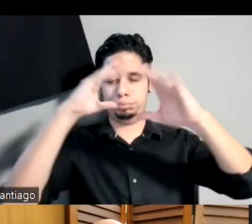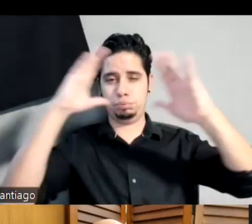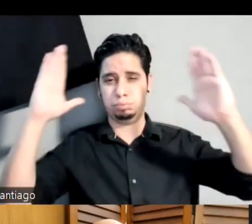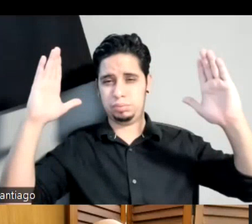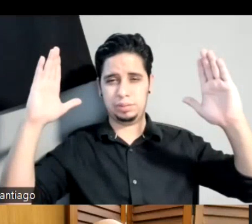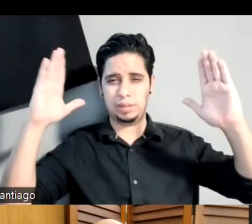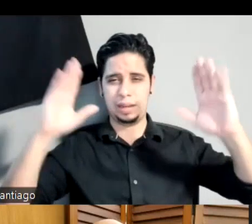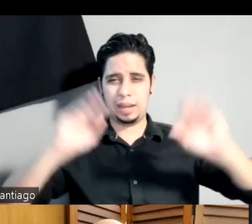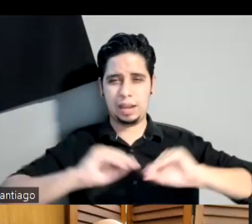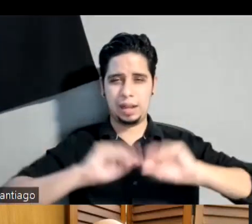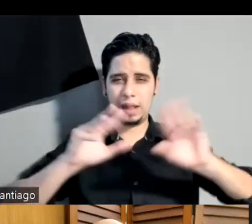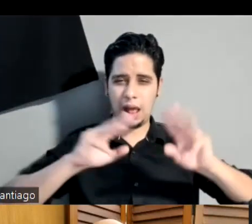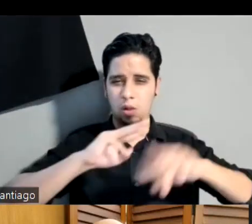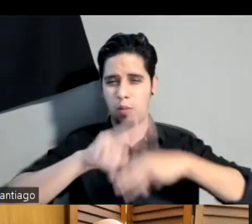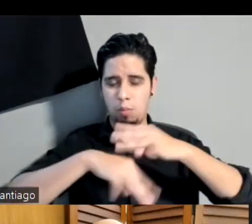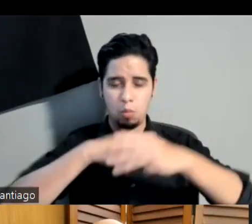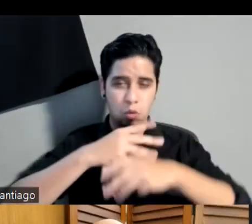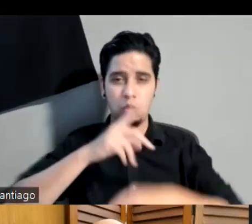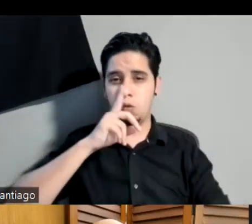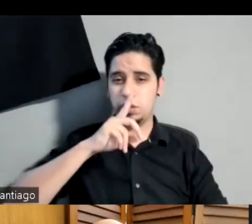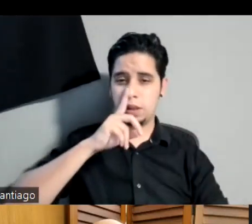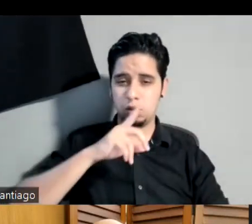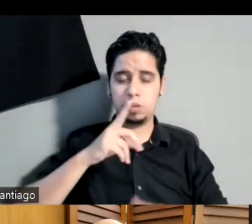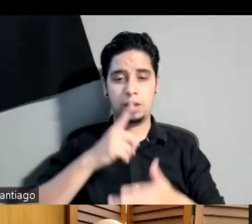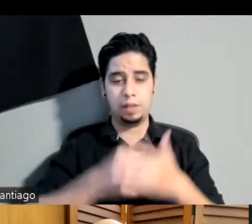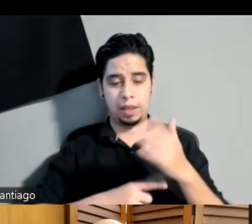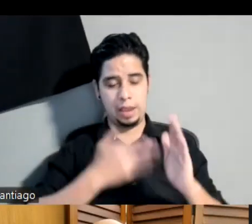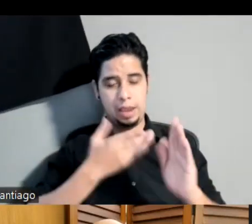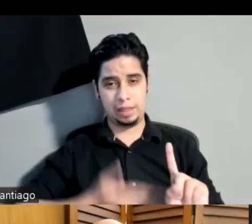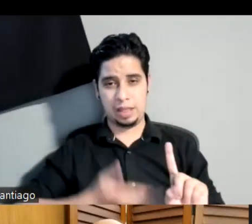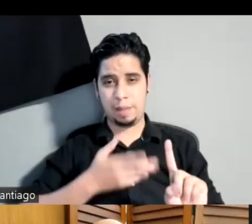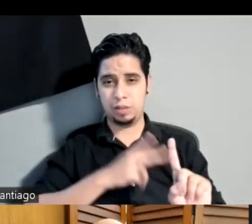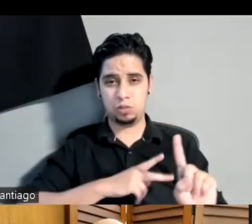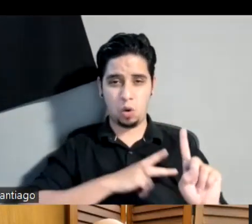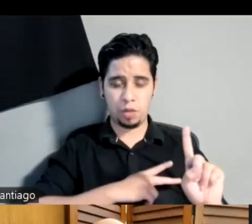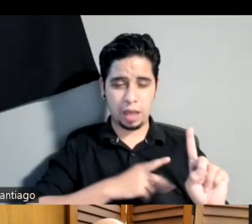ese mundo fantástico ahí de esta persona.